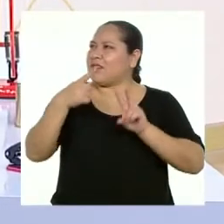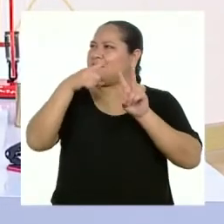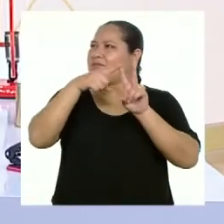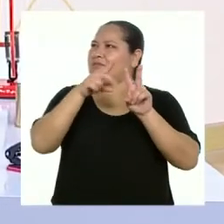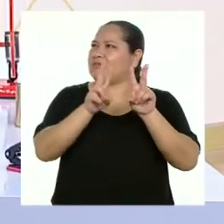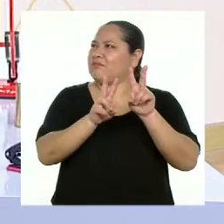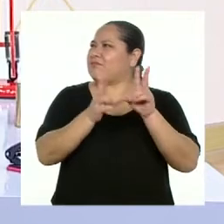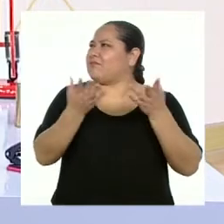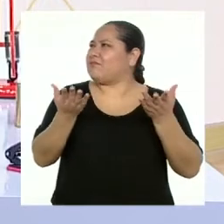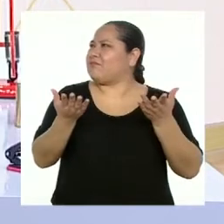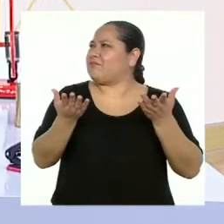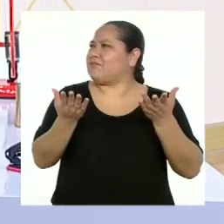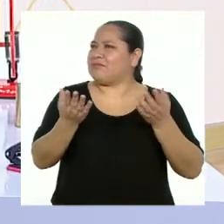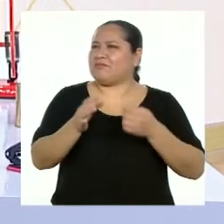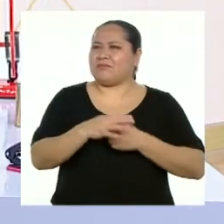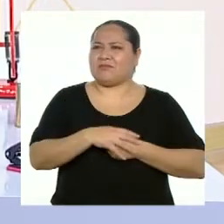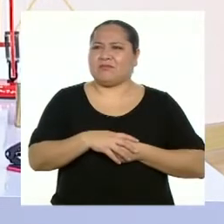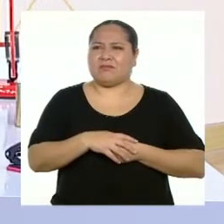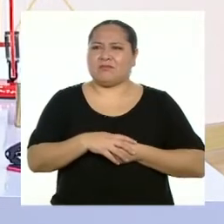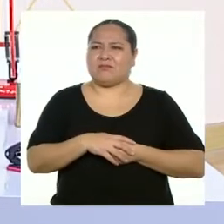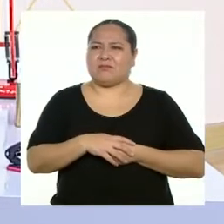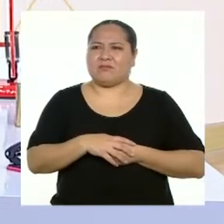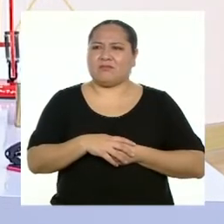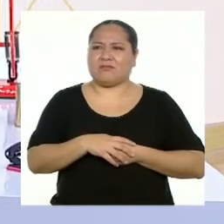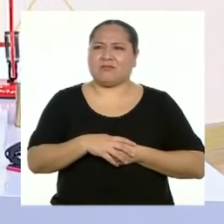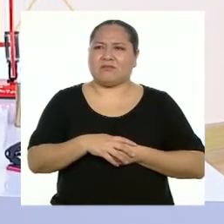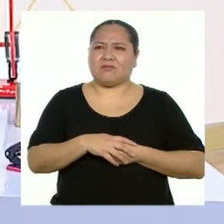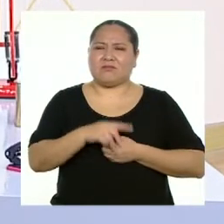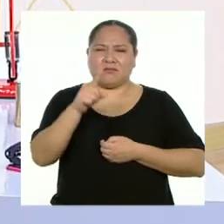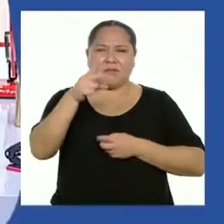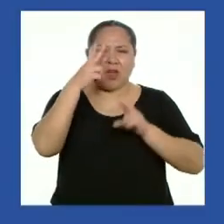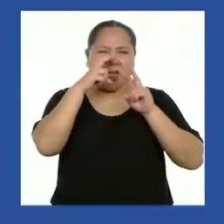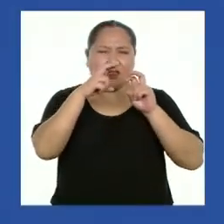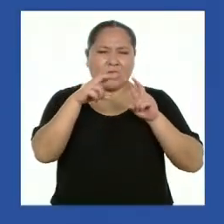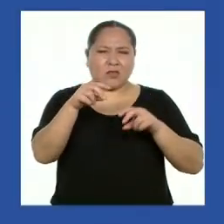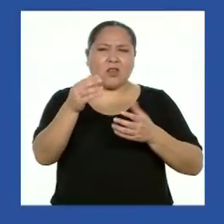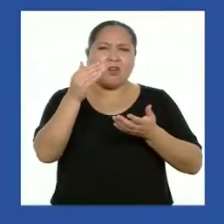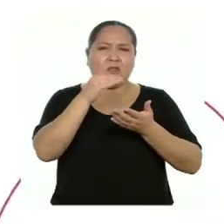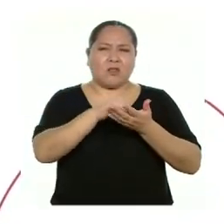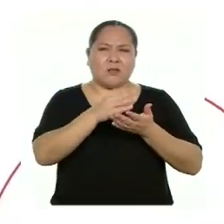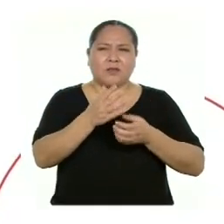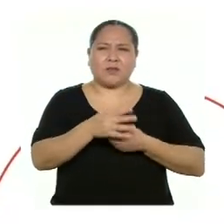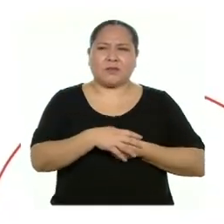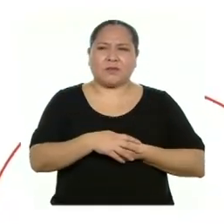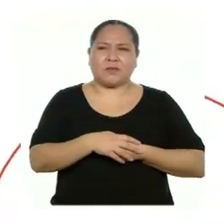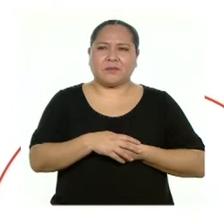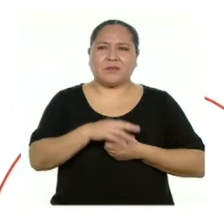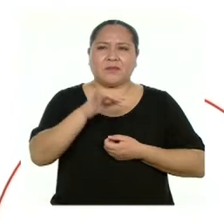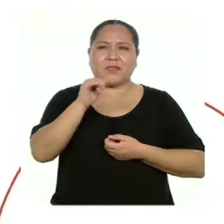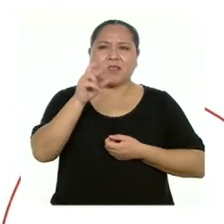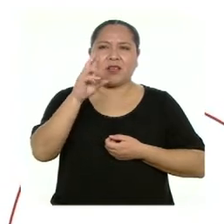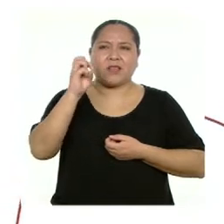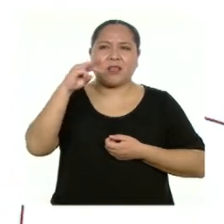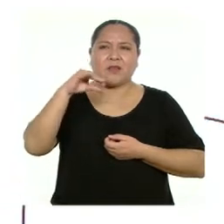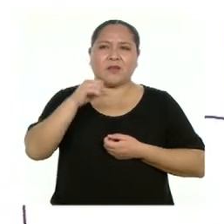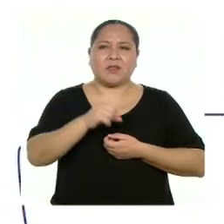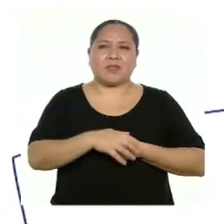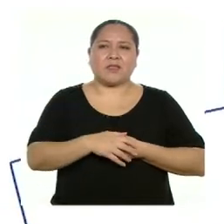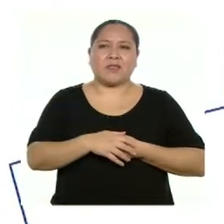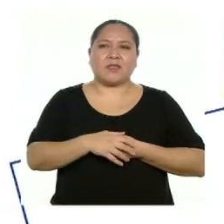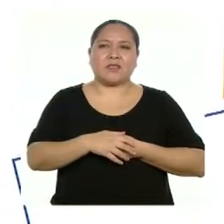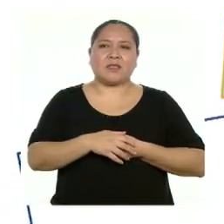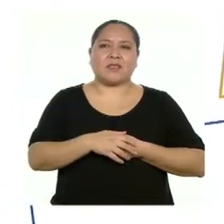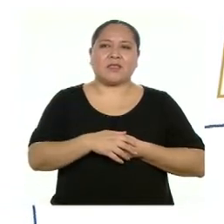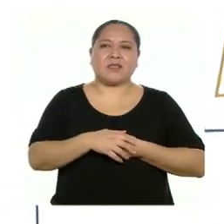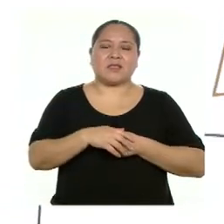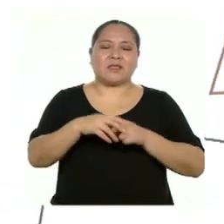cuadrada de V. A ver. Voy a analizar de nuevo. Yaremis, si ya hemos determinado la